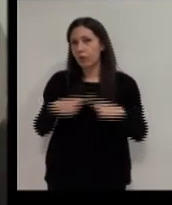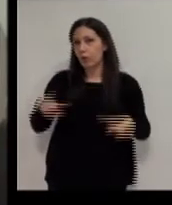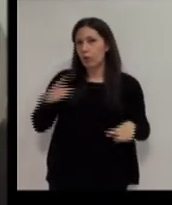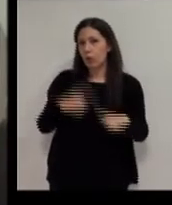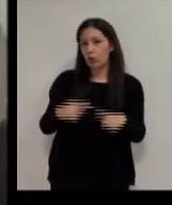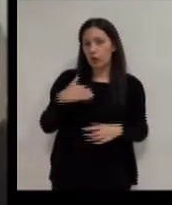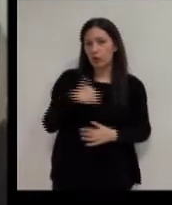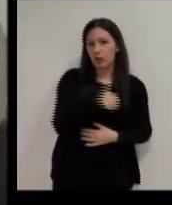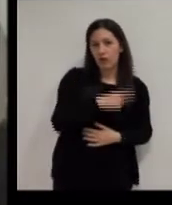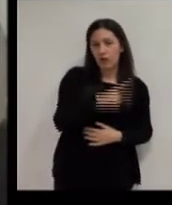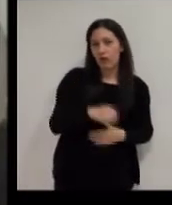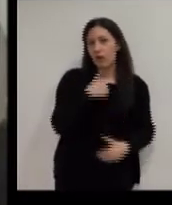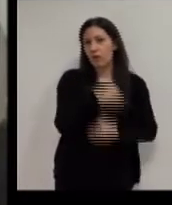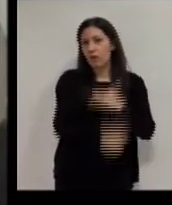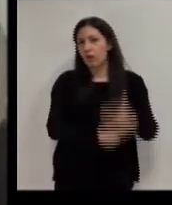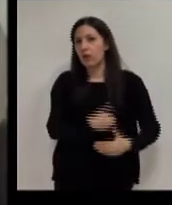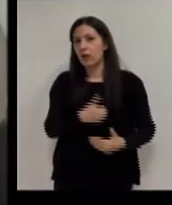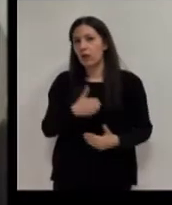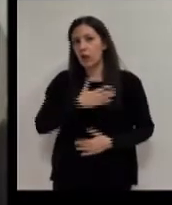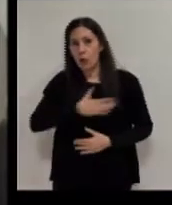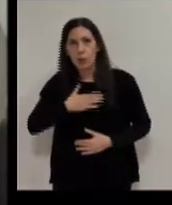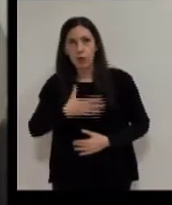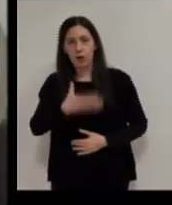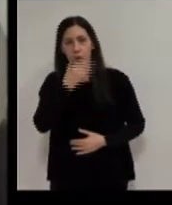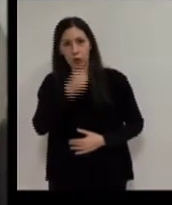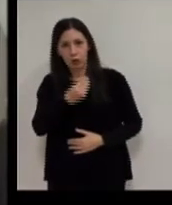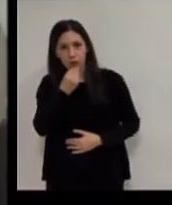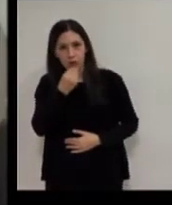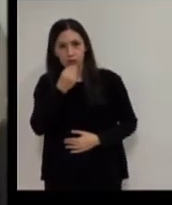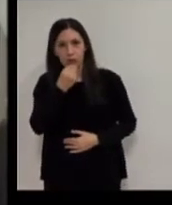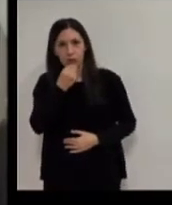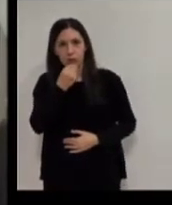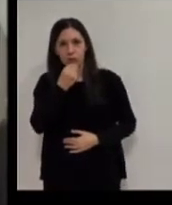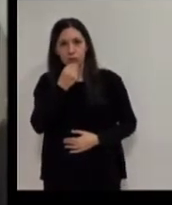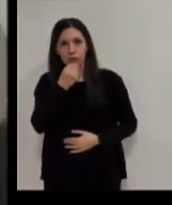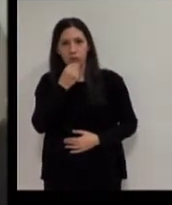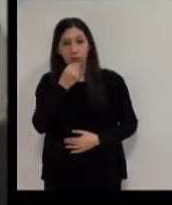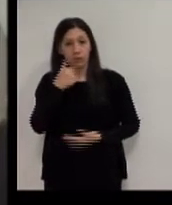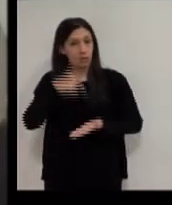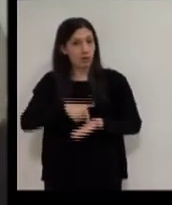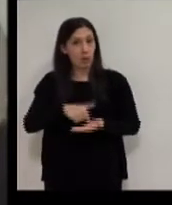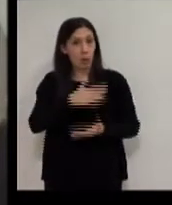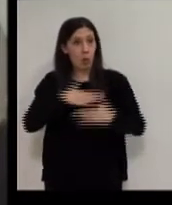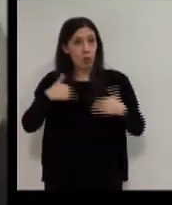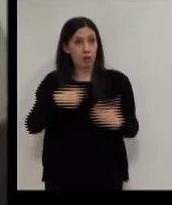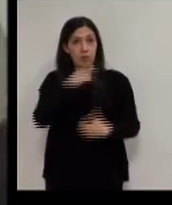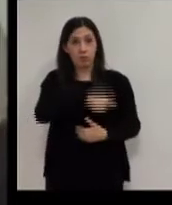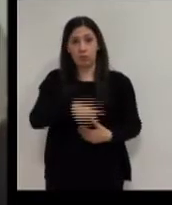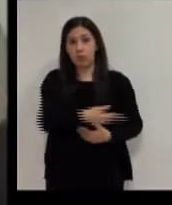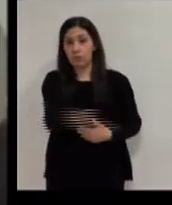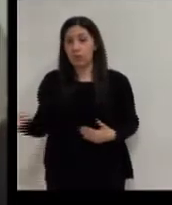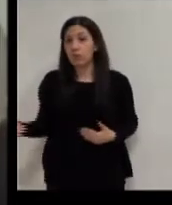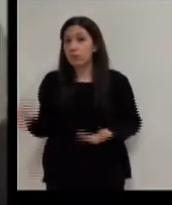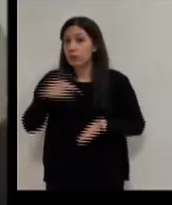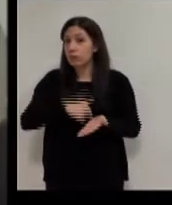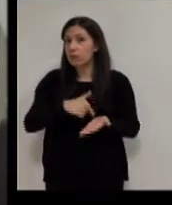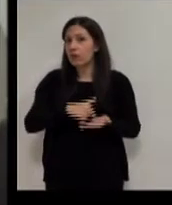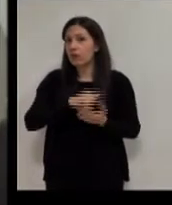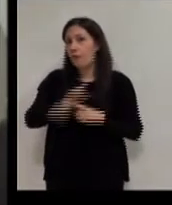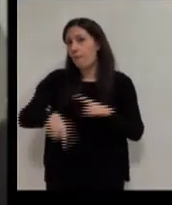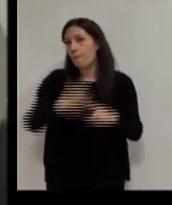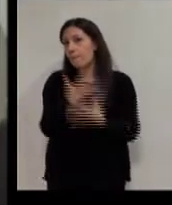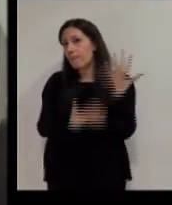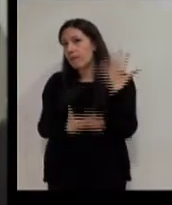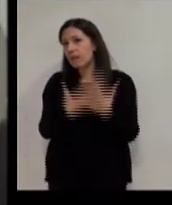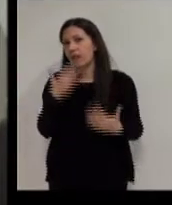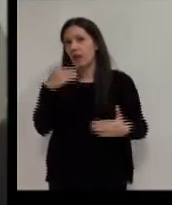de funcionalidad, comodidad, estética que nos exige cualquier cliente con la accesibilidad de los